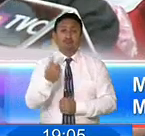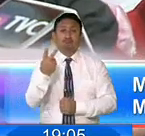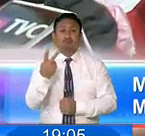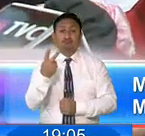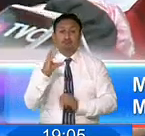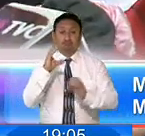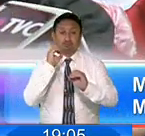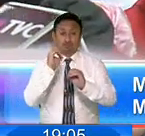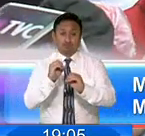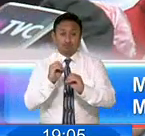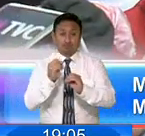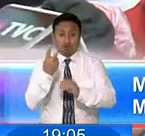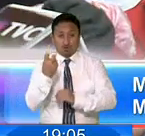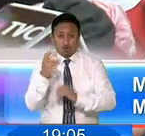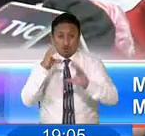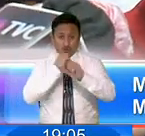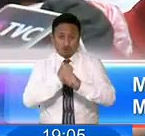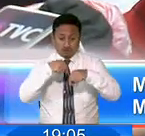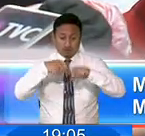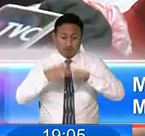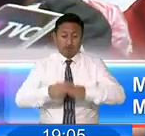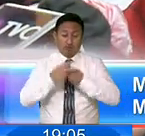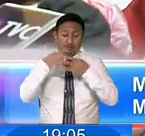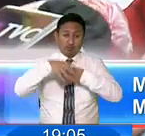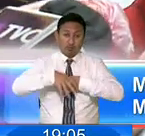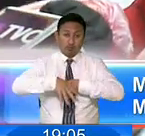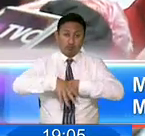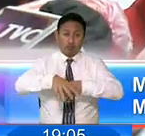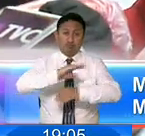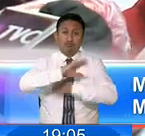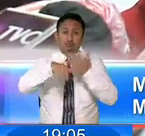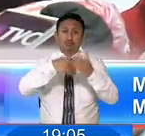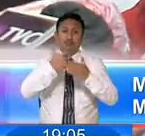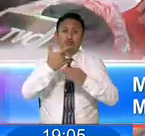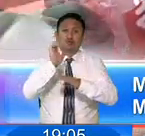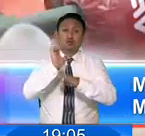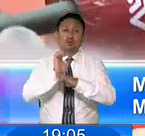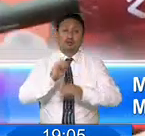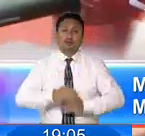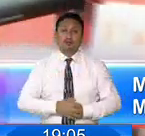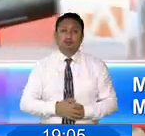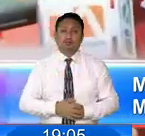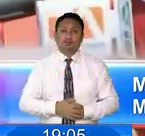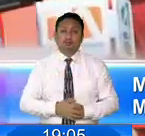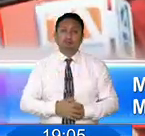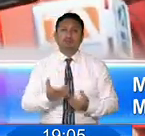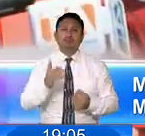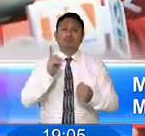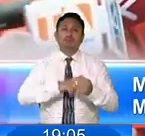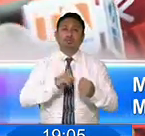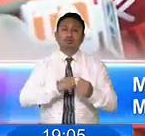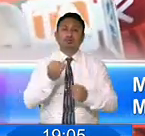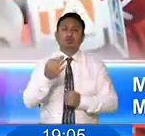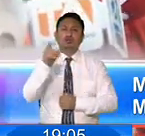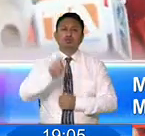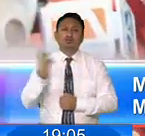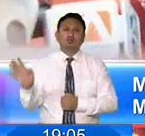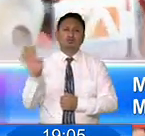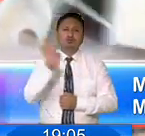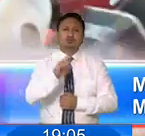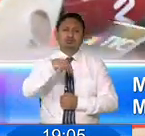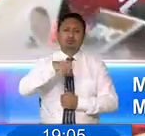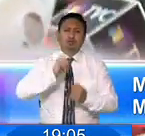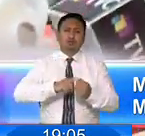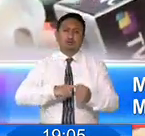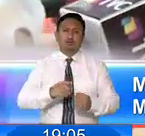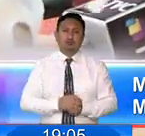arrancaremos nuestras jornadas de movilización en todo el territorio nacional. Particularmente a Quito, ¿cuántas personas van a venir a Quito? Bueno,